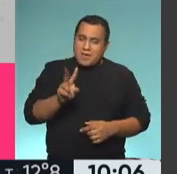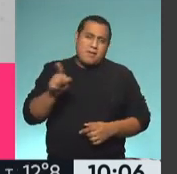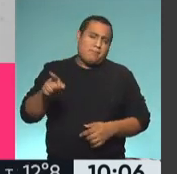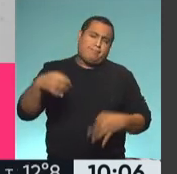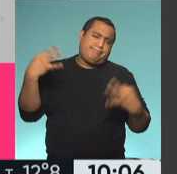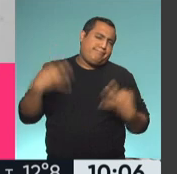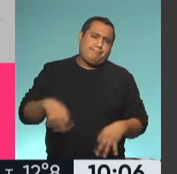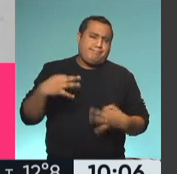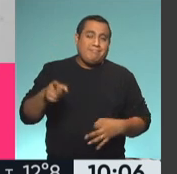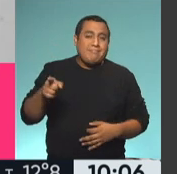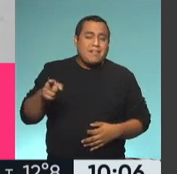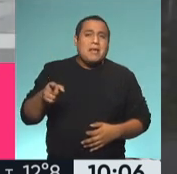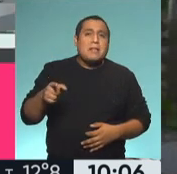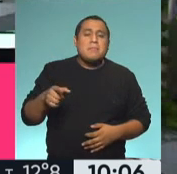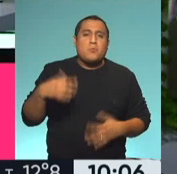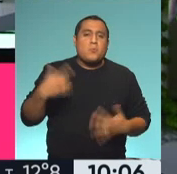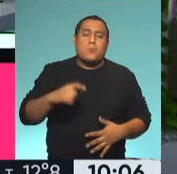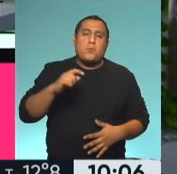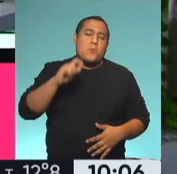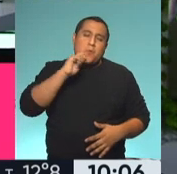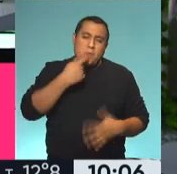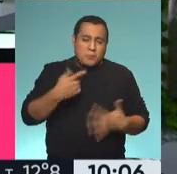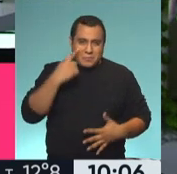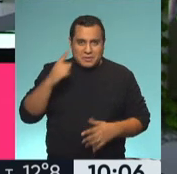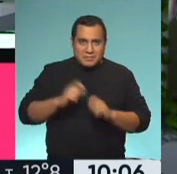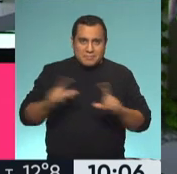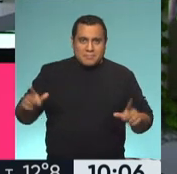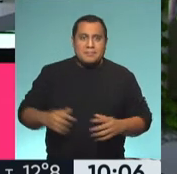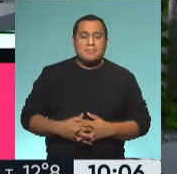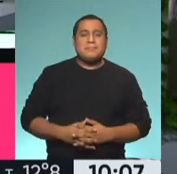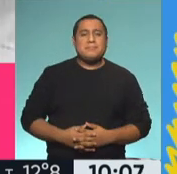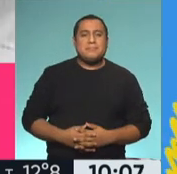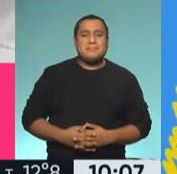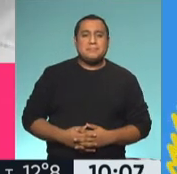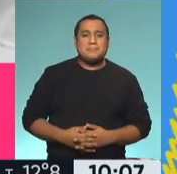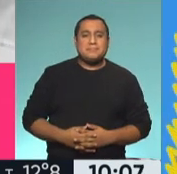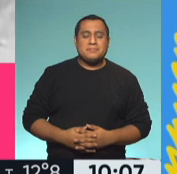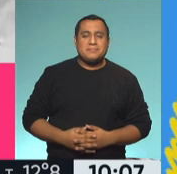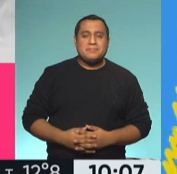de nuestro encantador Carlitos Chaplin. ¿Sí? ¿Lo vemos?